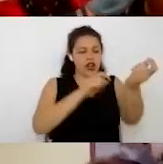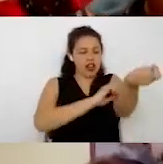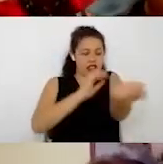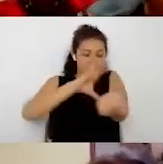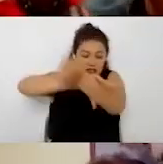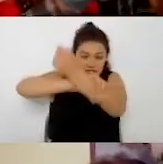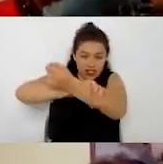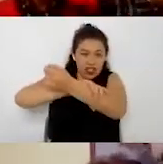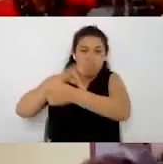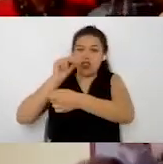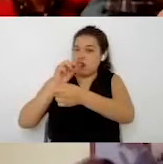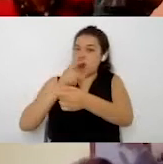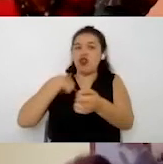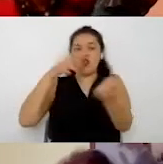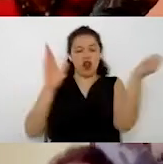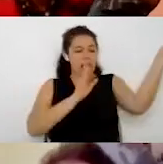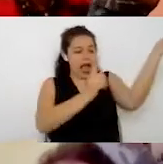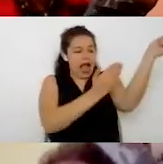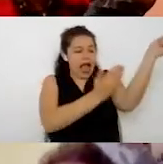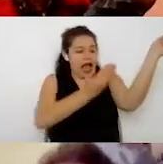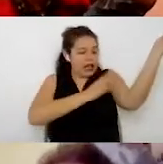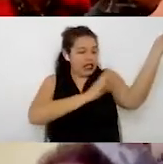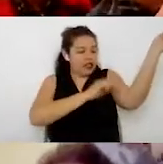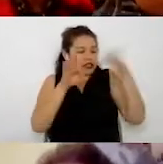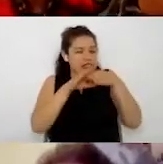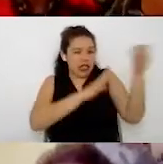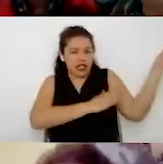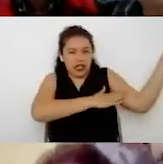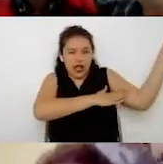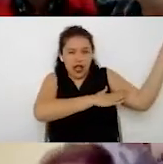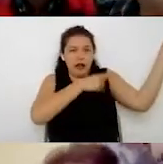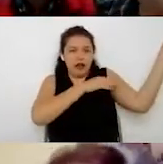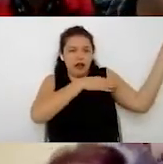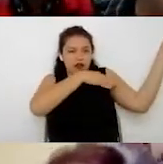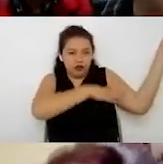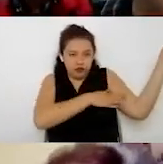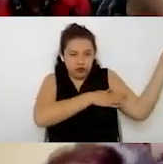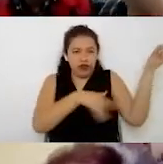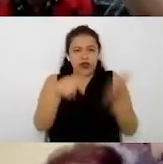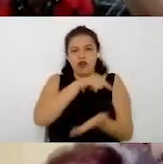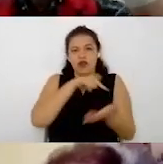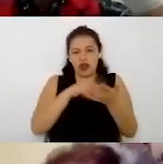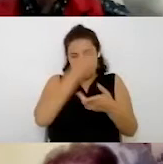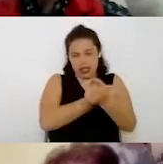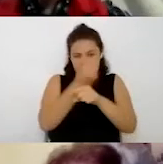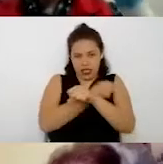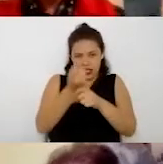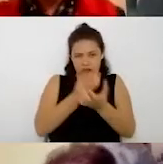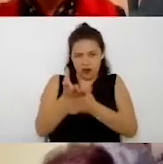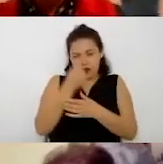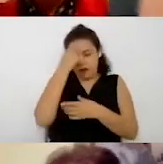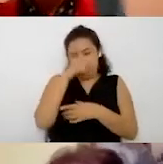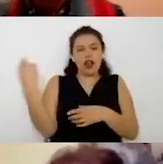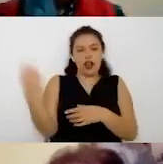nuestra hemorragia, no. Estoy cerca de, pero estoy haciendo presión en una arteria. ¿Esto con el fin de qué?